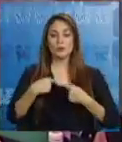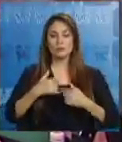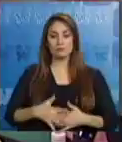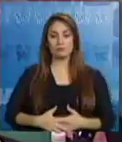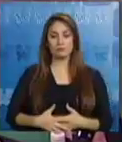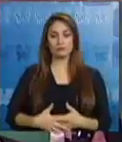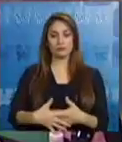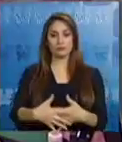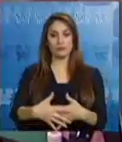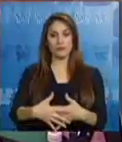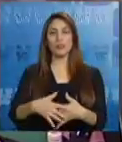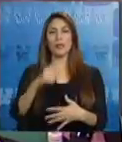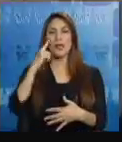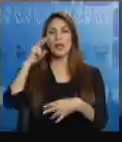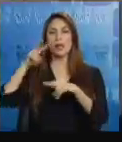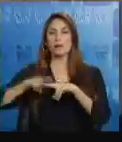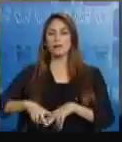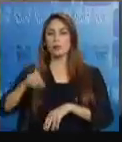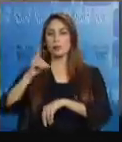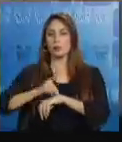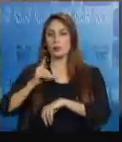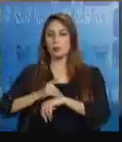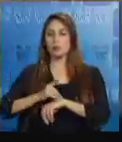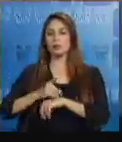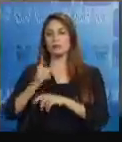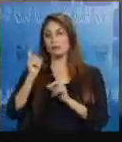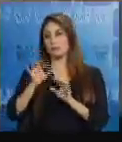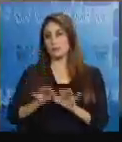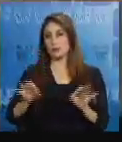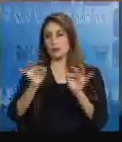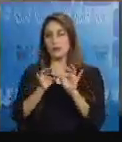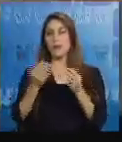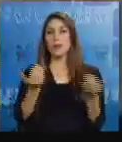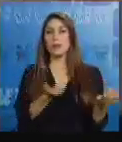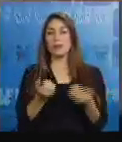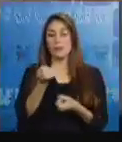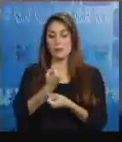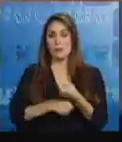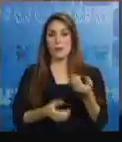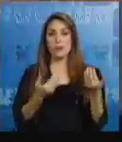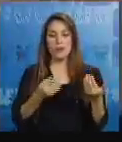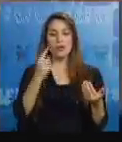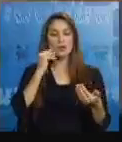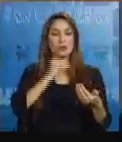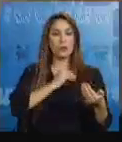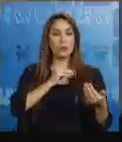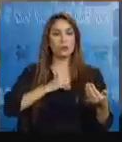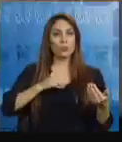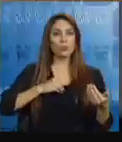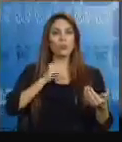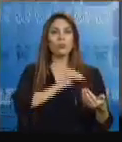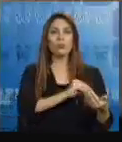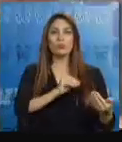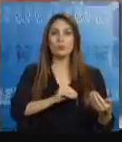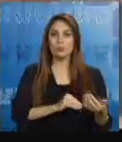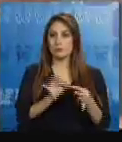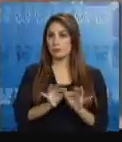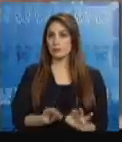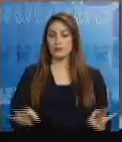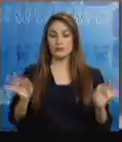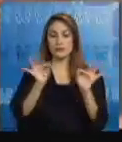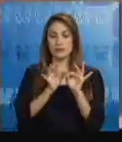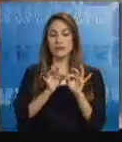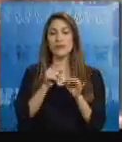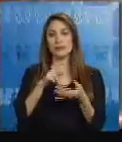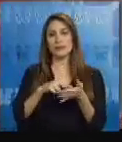los niños recién nacidos. Por los bebés, que ellos son los que más siempre caen más enfermos, porque uno adulto resiste más. Y eso le ayuda